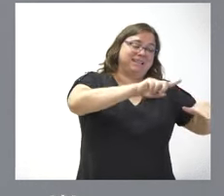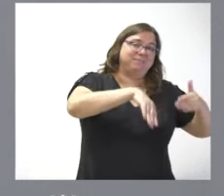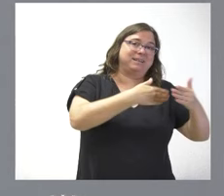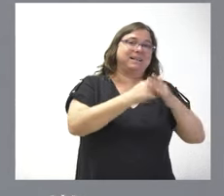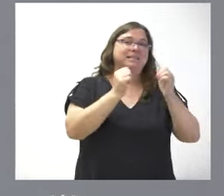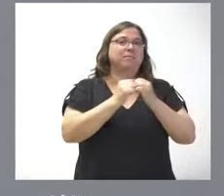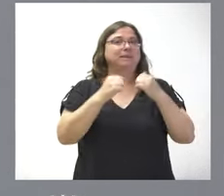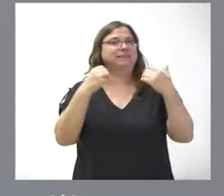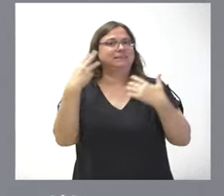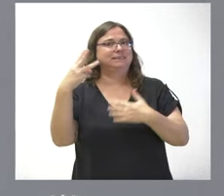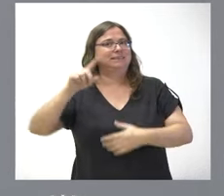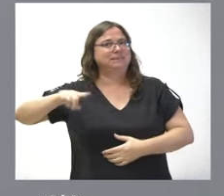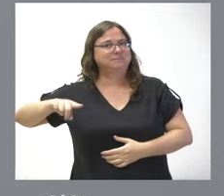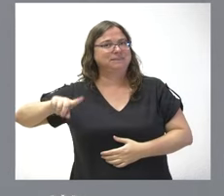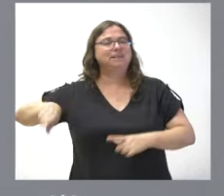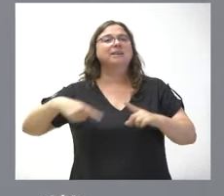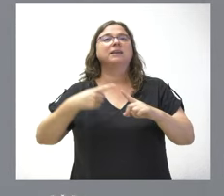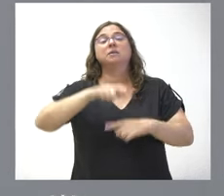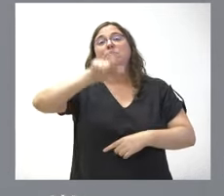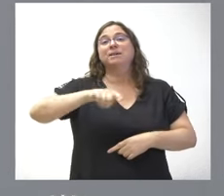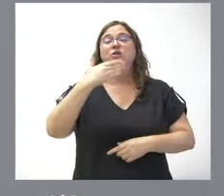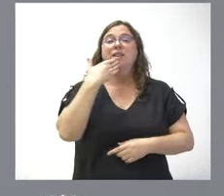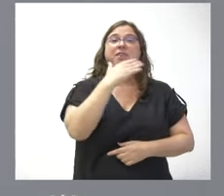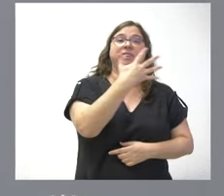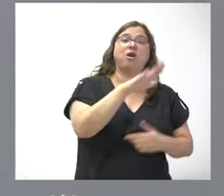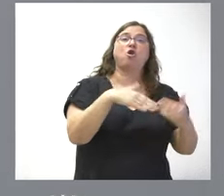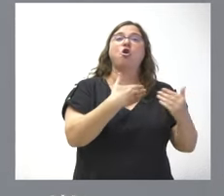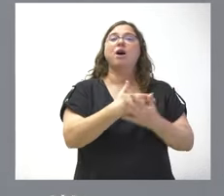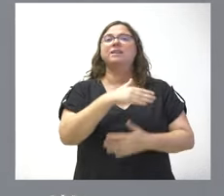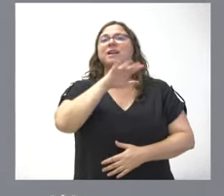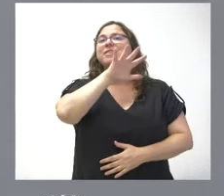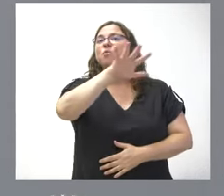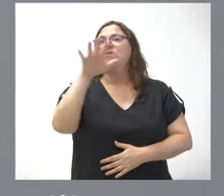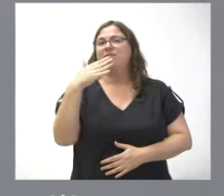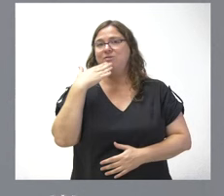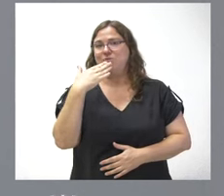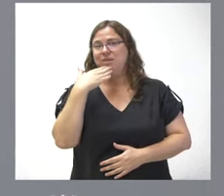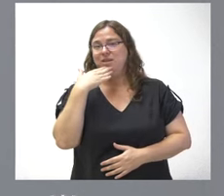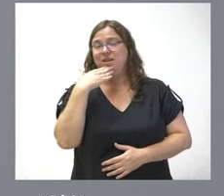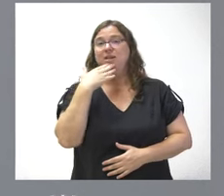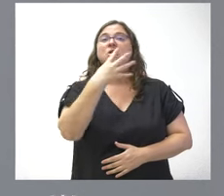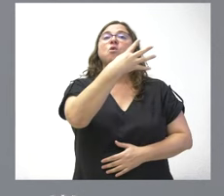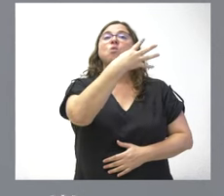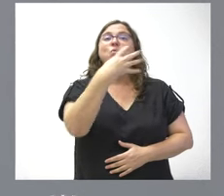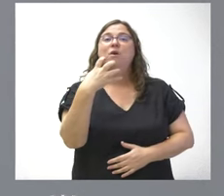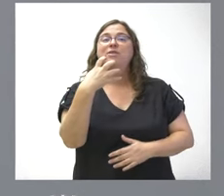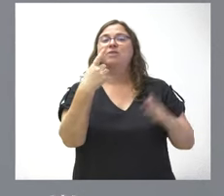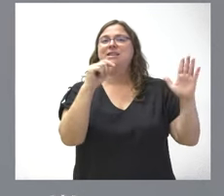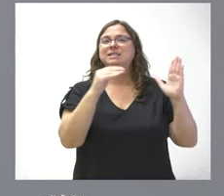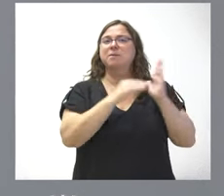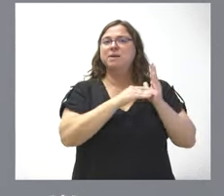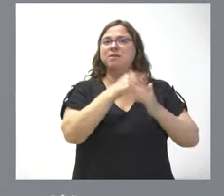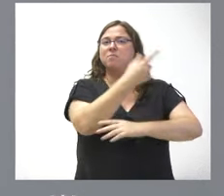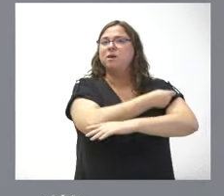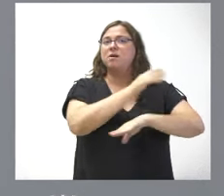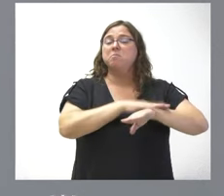para personas de entre 5 y 59 años vincul a grupos de riesgo 460,000 vacunas se destinan